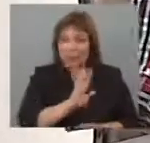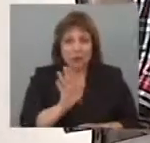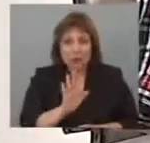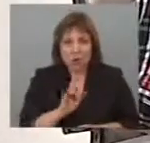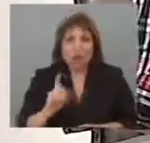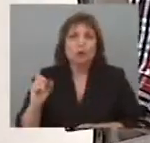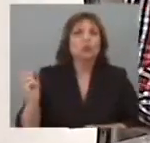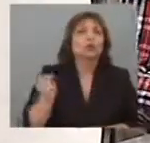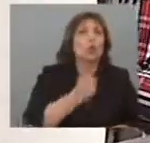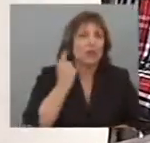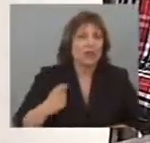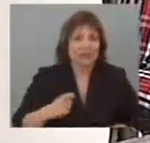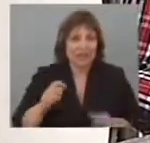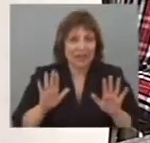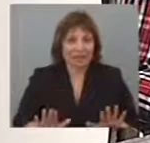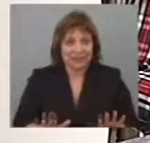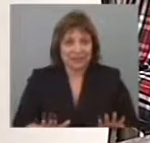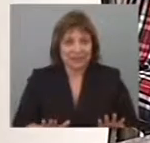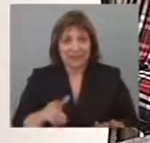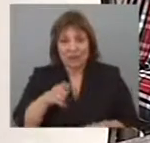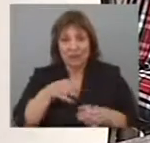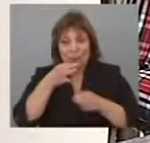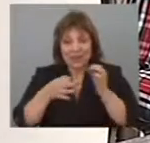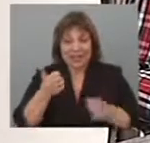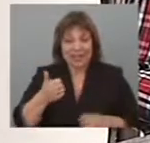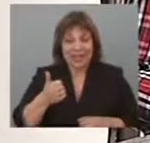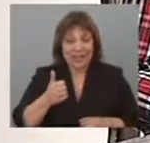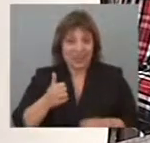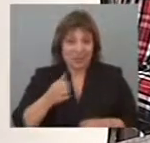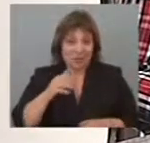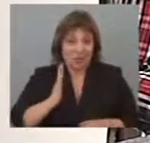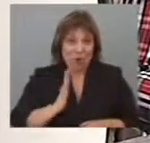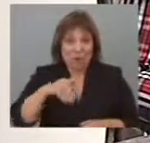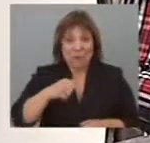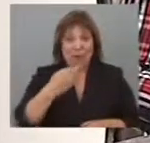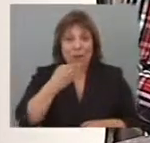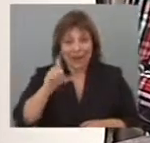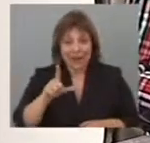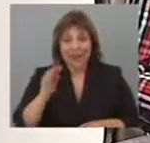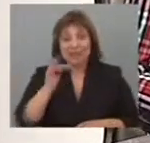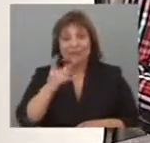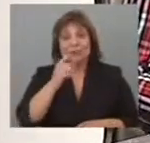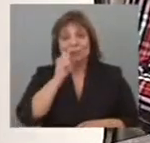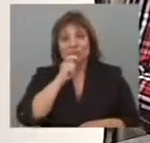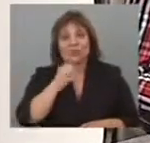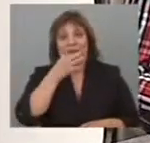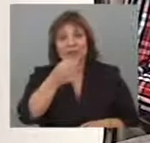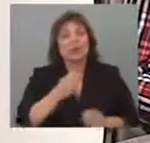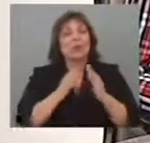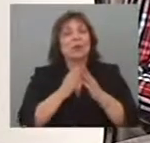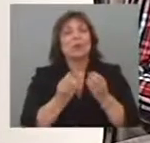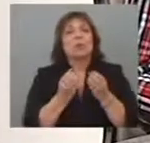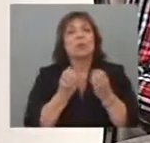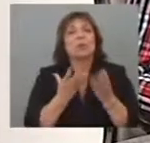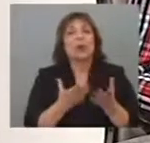toda la sociedad, ¿no? Y estas cosas que decía recién Mabel se daban, ¿no? Me pasó un chico en uno de los talleres que decía, preguntándole acerca de por qué